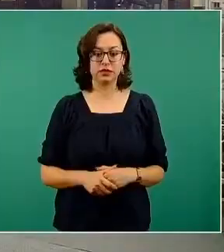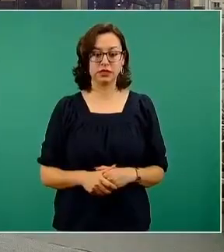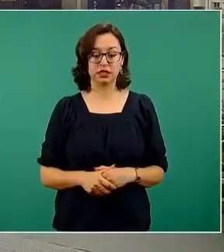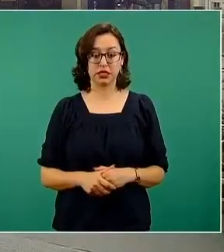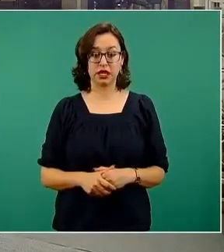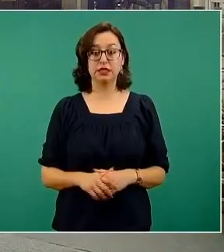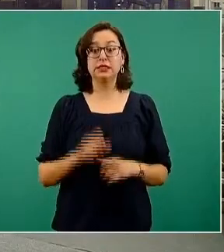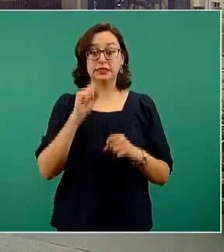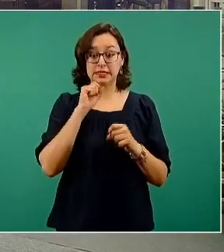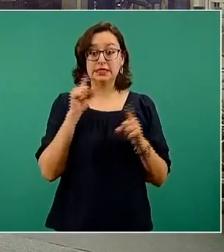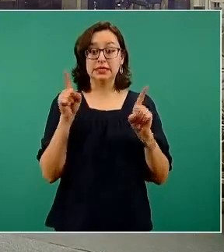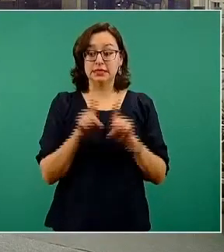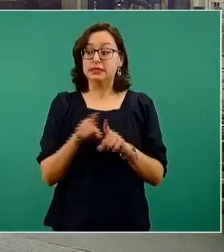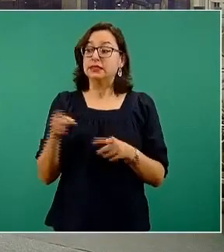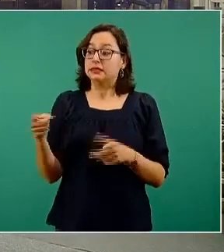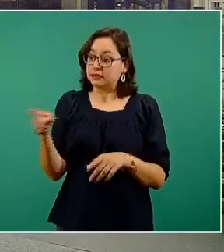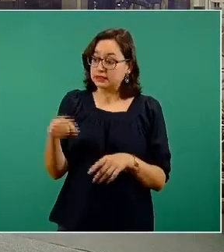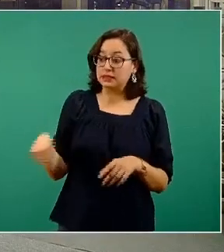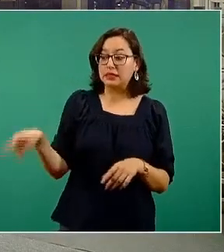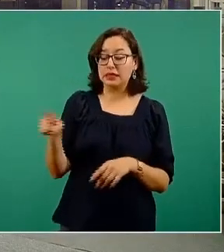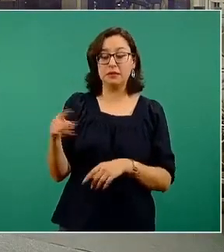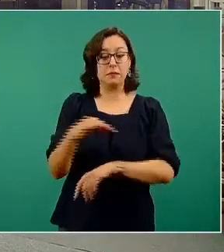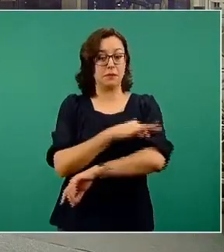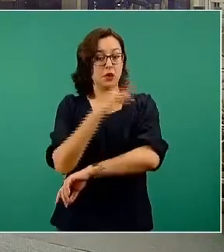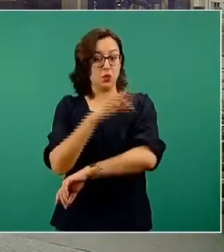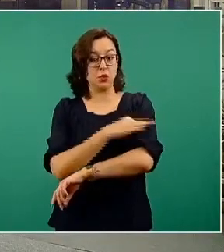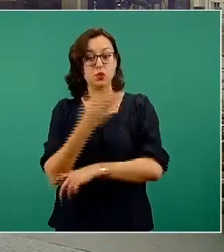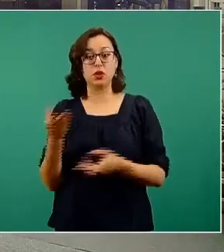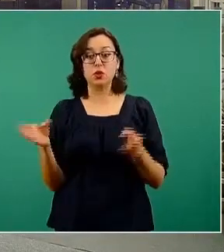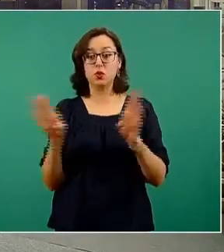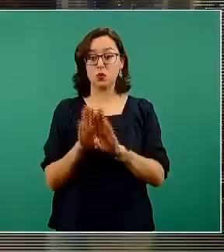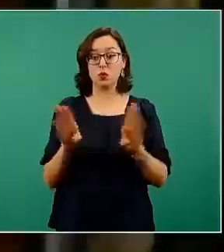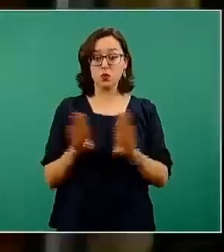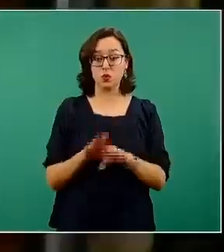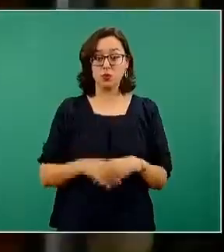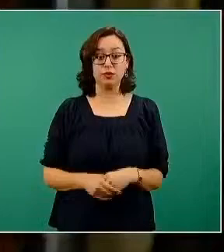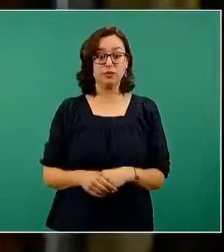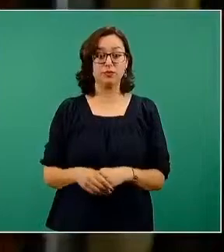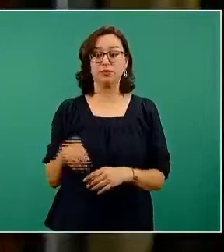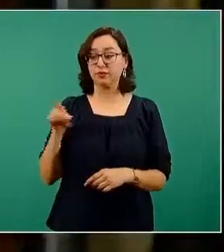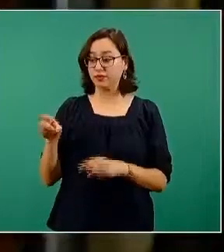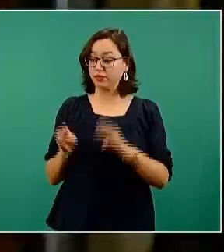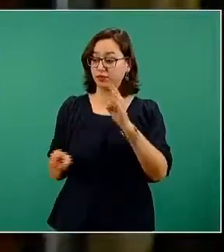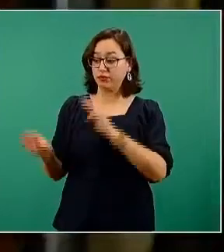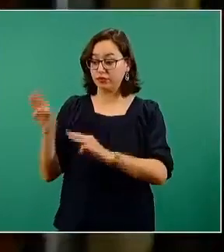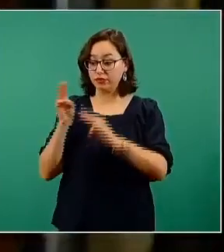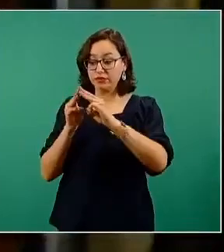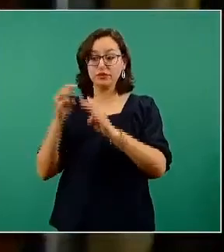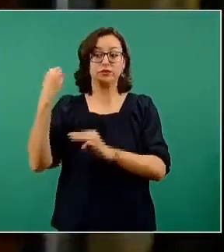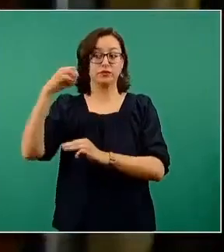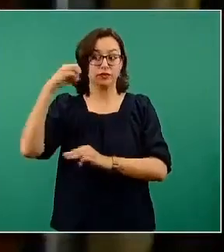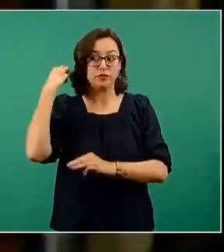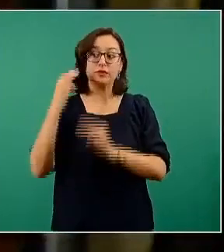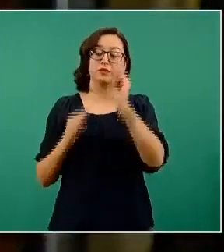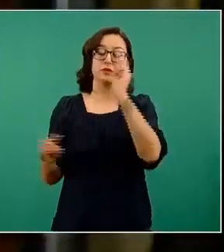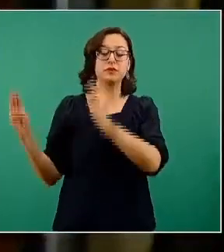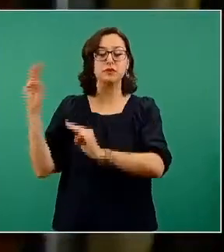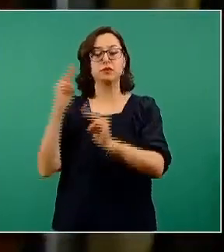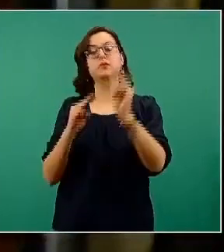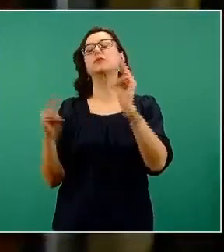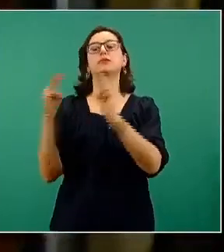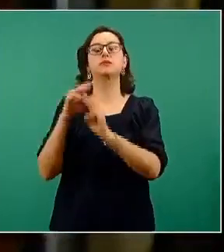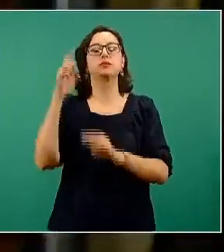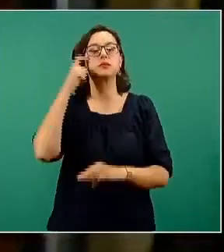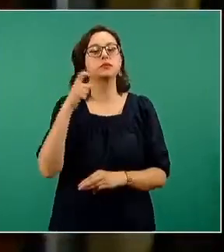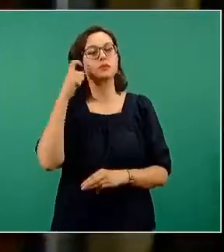cómo va a ser la vacunación en las sierras, la Sierra Juárez de Oaxaca, la Sierra de Guerrero, lo que es los Altos